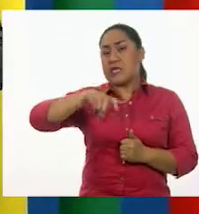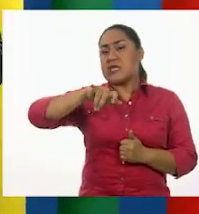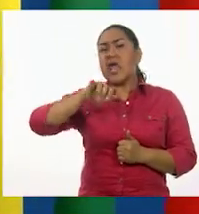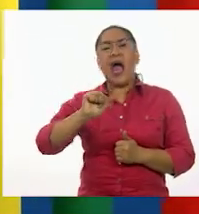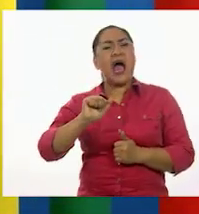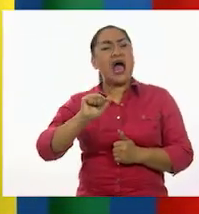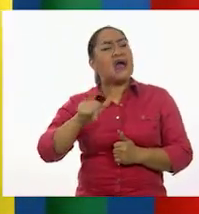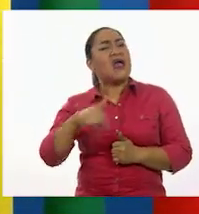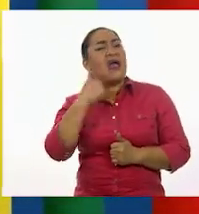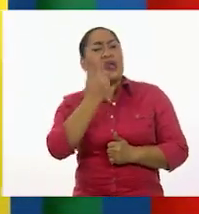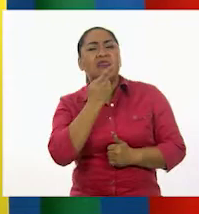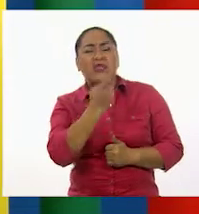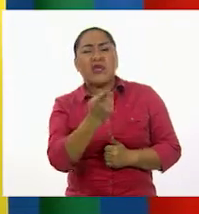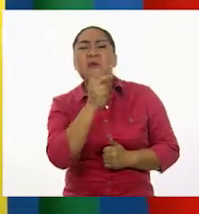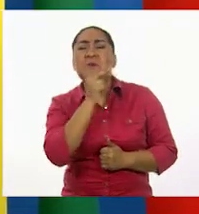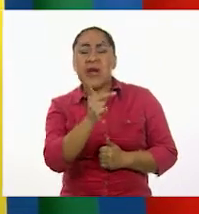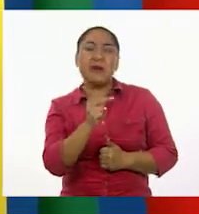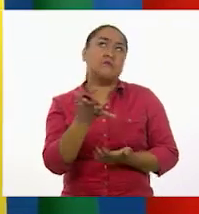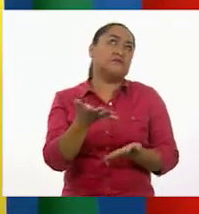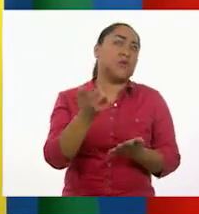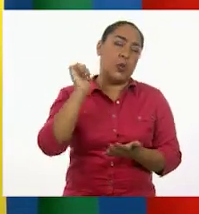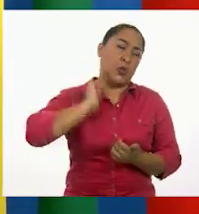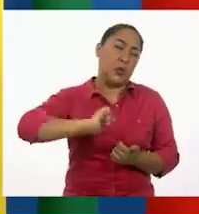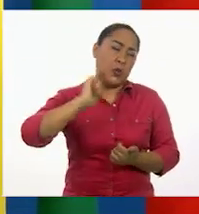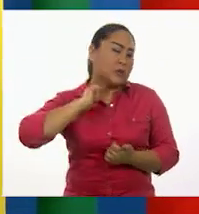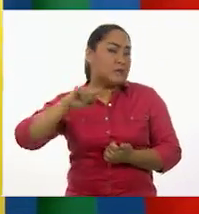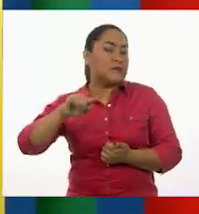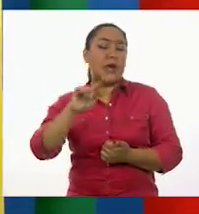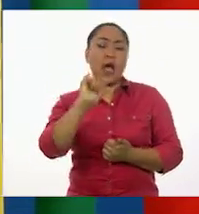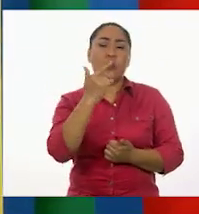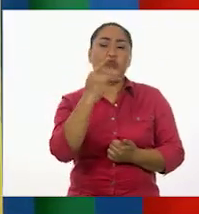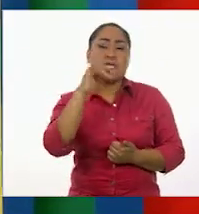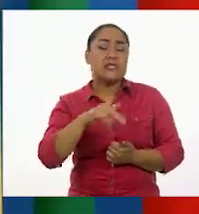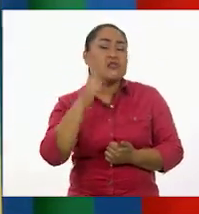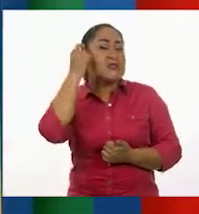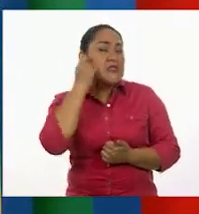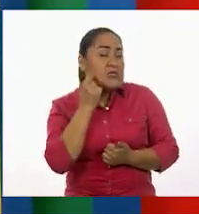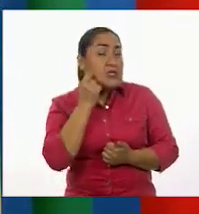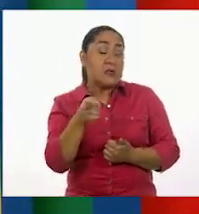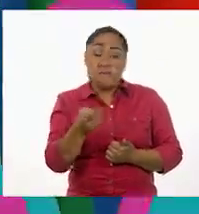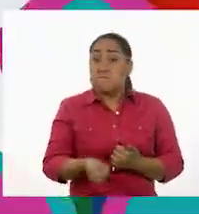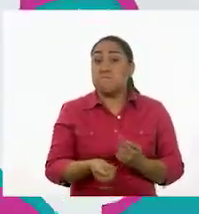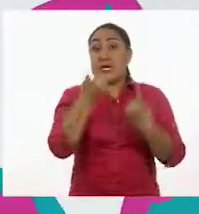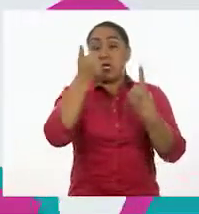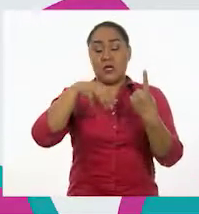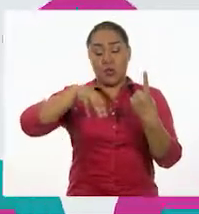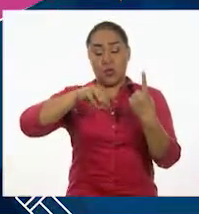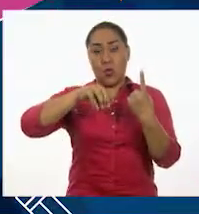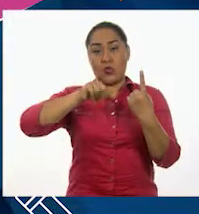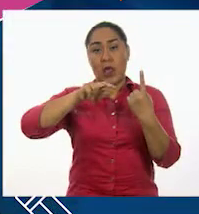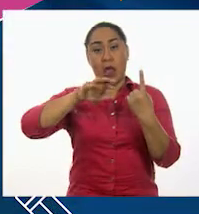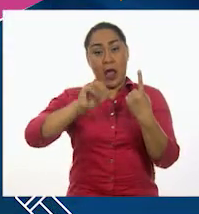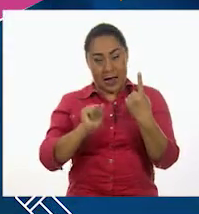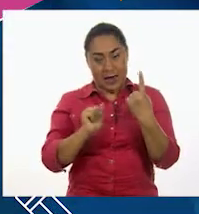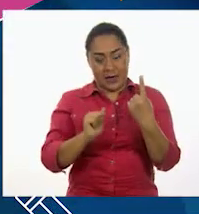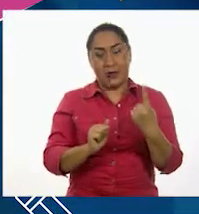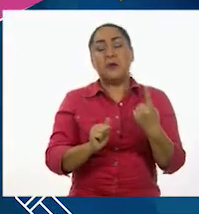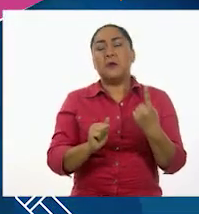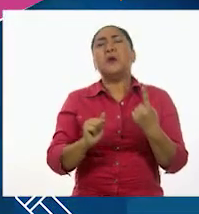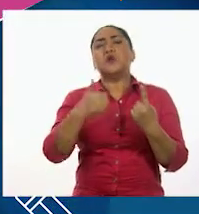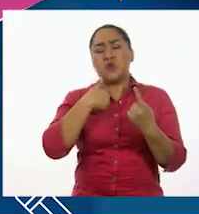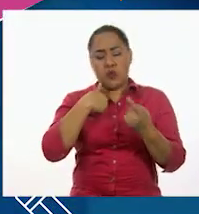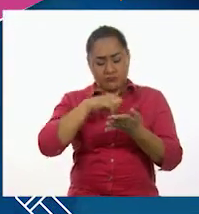de hecho, incluso en la época se nombró a Agustín de Iturbide como el primer monarca. Y bueno, aquí en las notas que